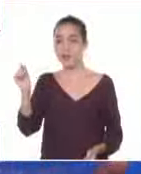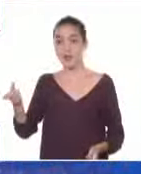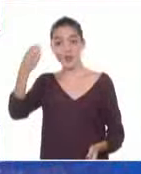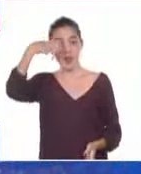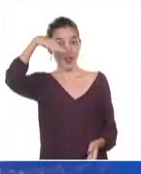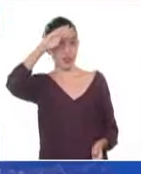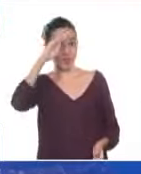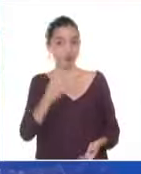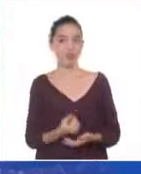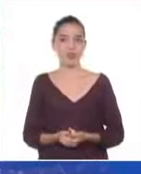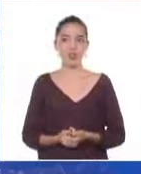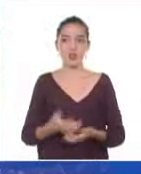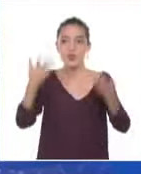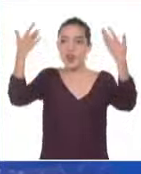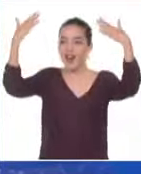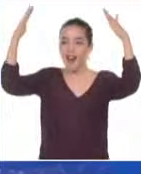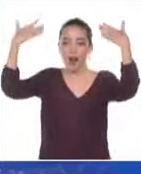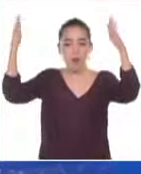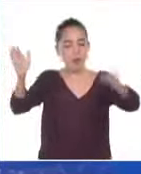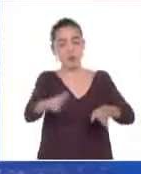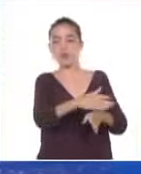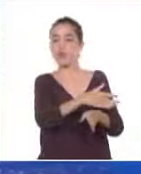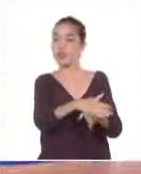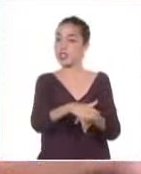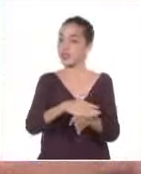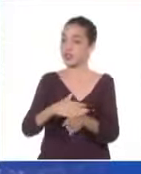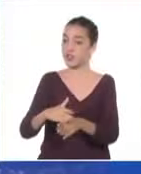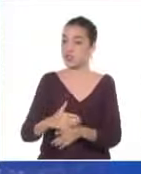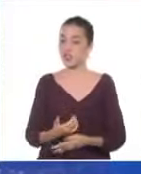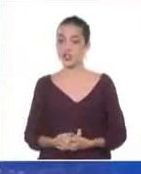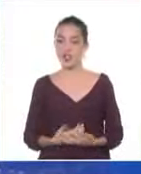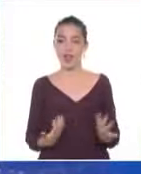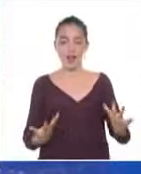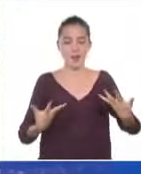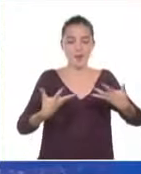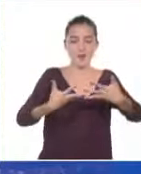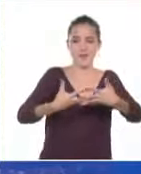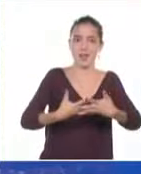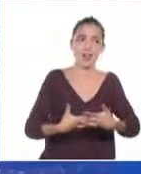Unen muchas cosas con Cuba, mis músicos son cubanos,